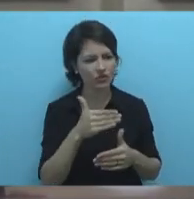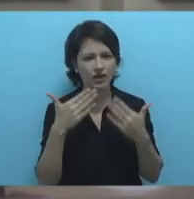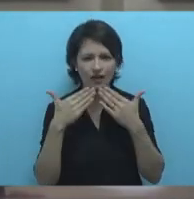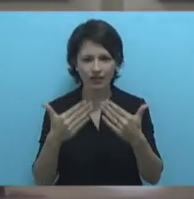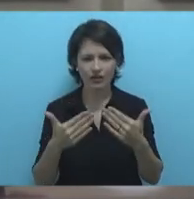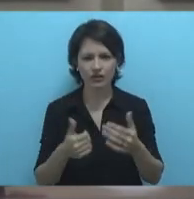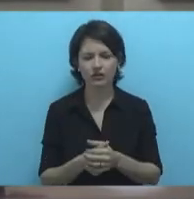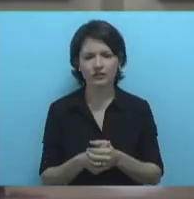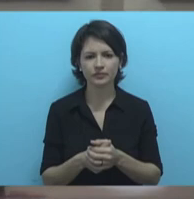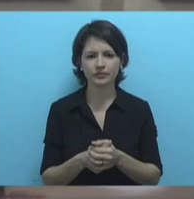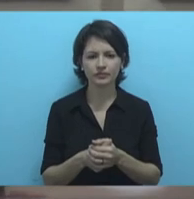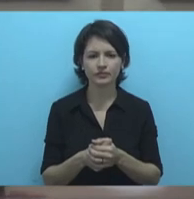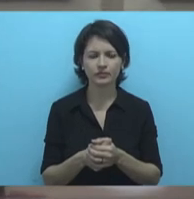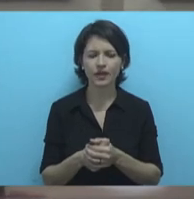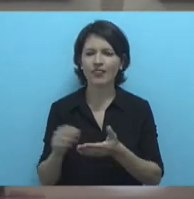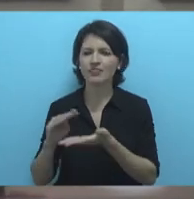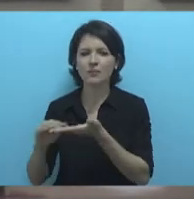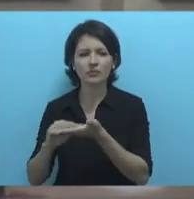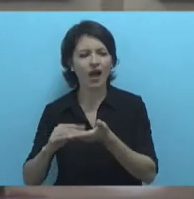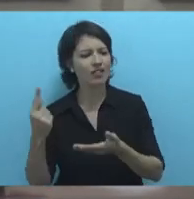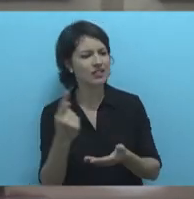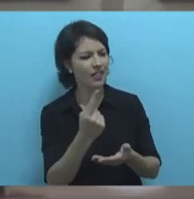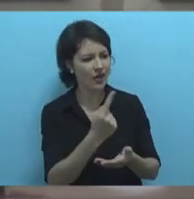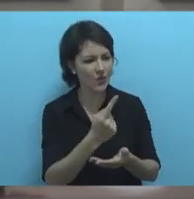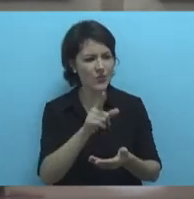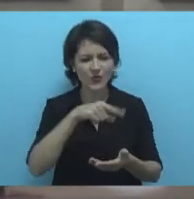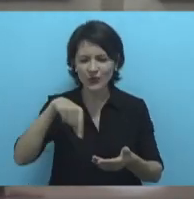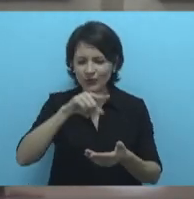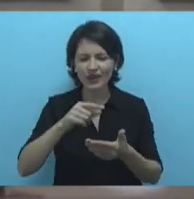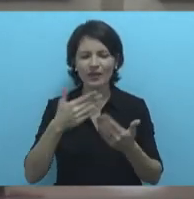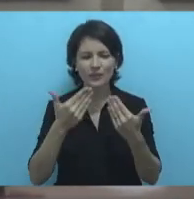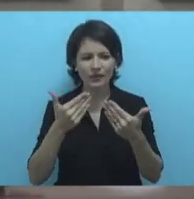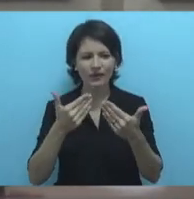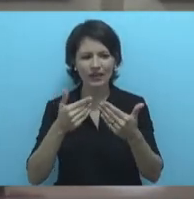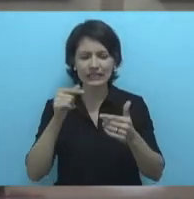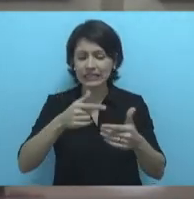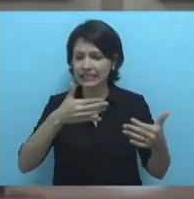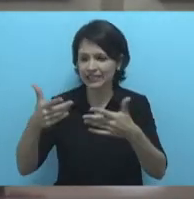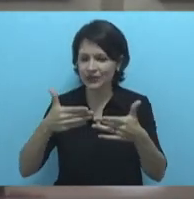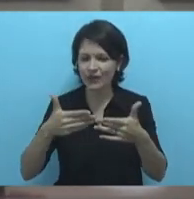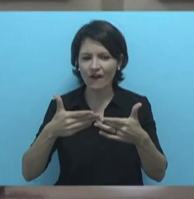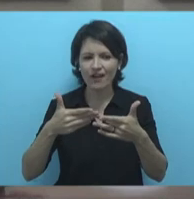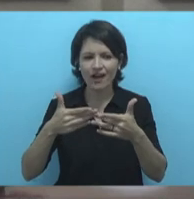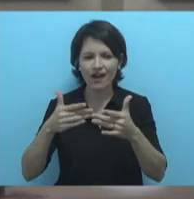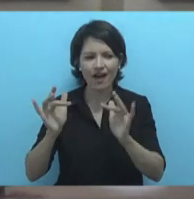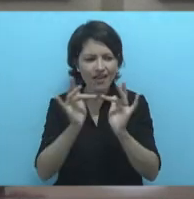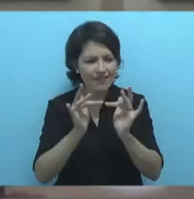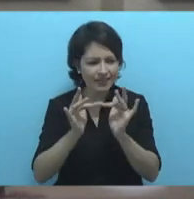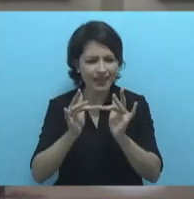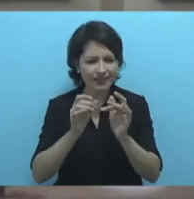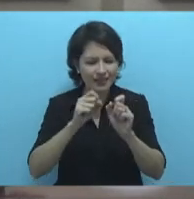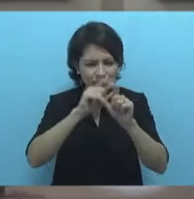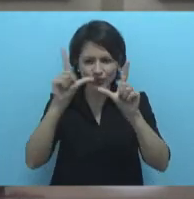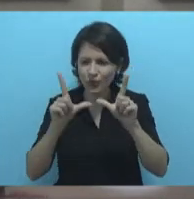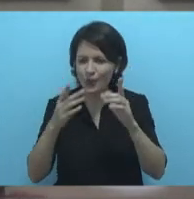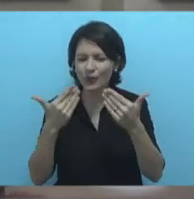diputados y diputadas por la buena predisposición para que la sesión se pudiera desarrollar con normalidad